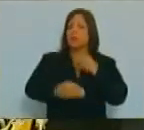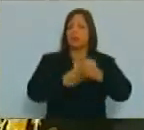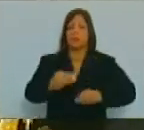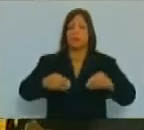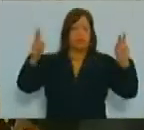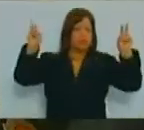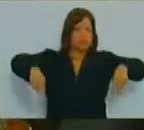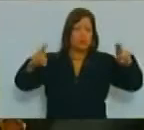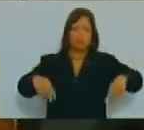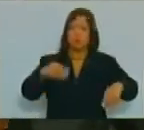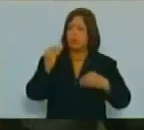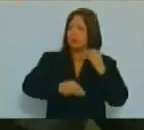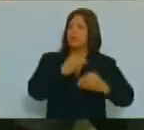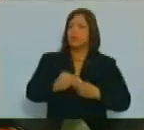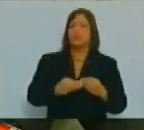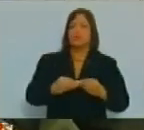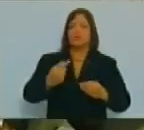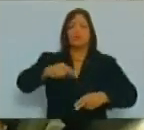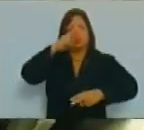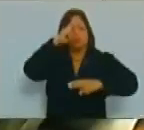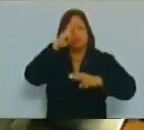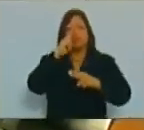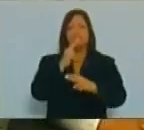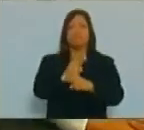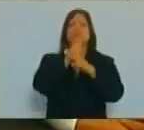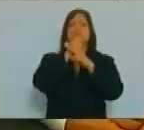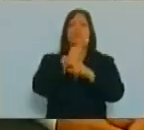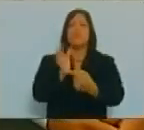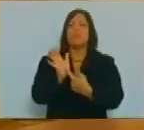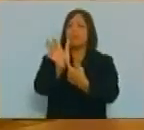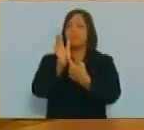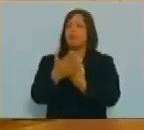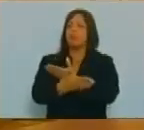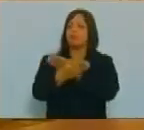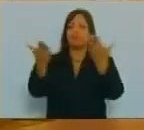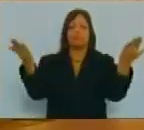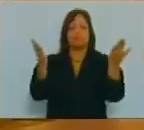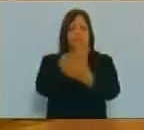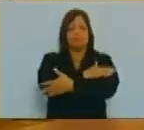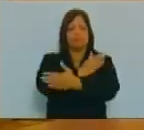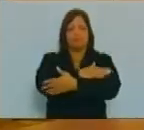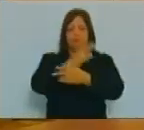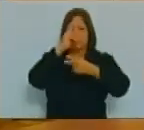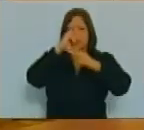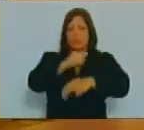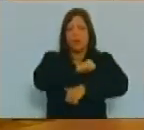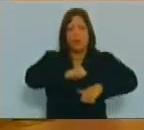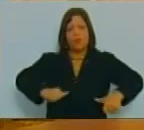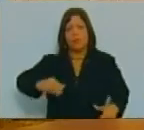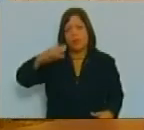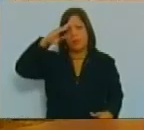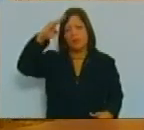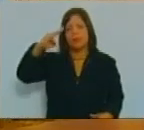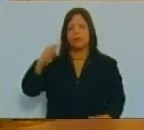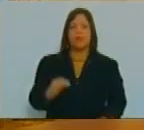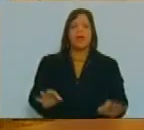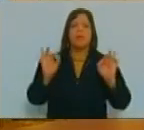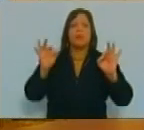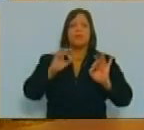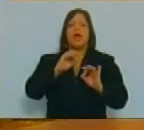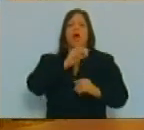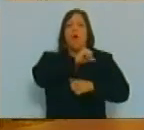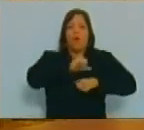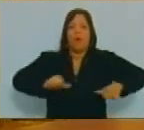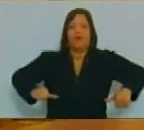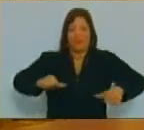jamás 6 y es por eso que debemos reconocer públicamente el accionar de la fuerza armada nacional bolivariana especialmente la guardia nacional